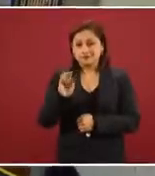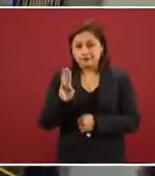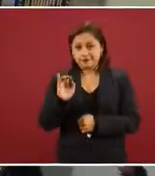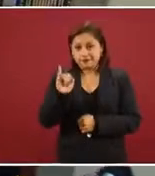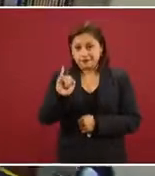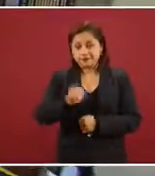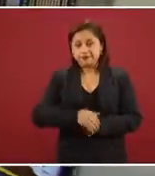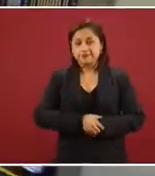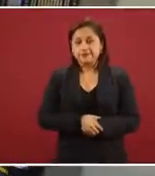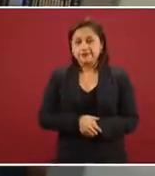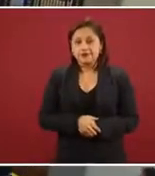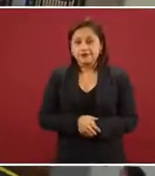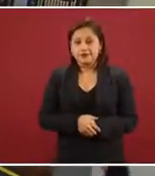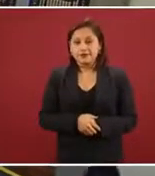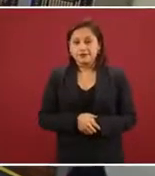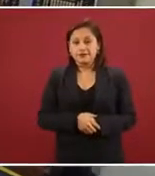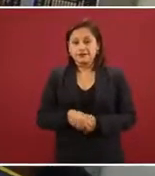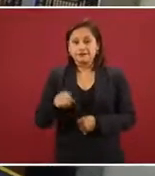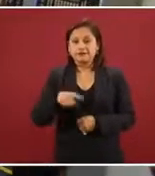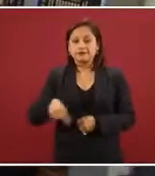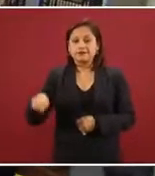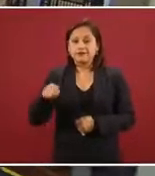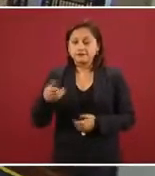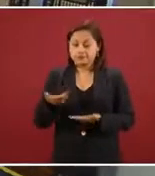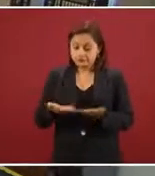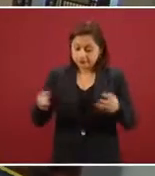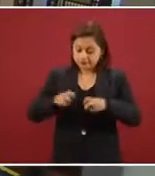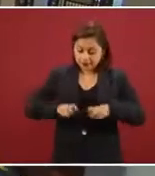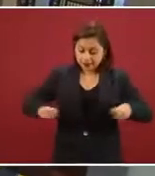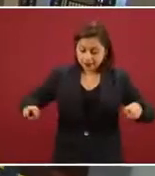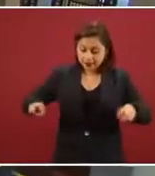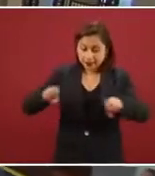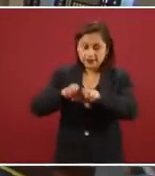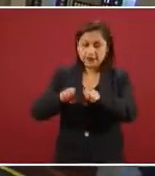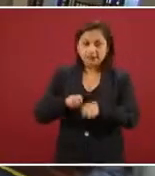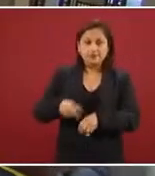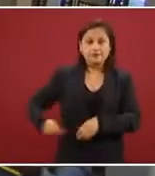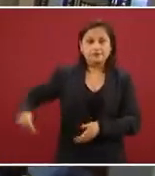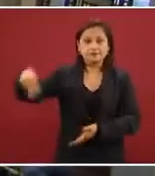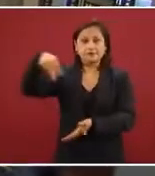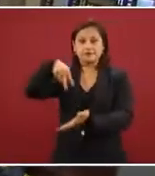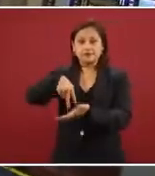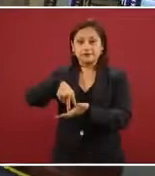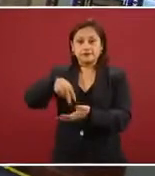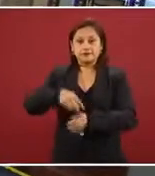integrantes del cuerpo colegiado ponerse y ponernos de pie